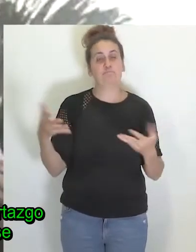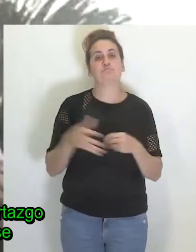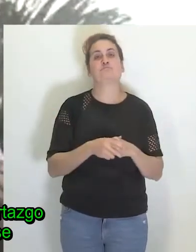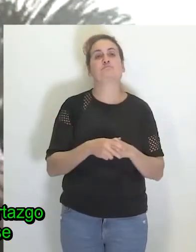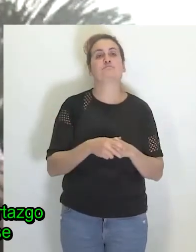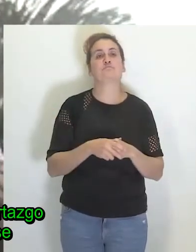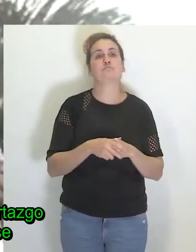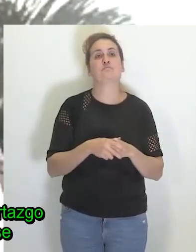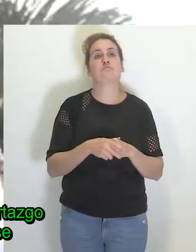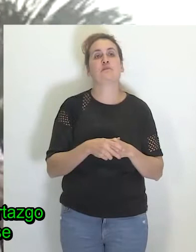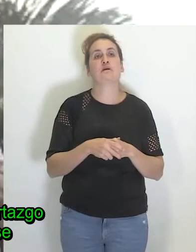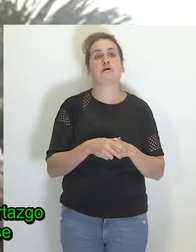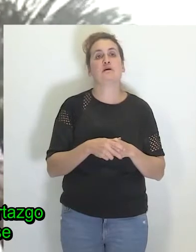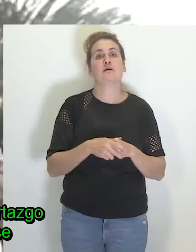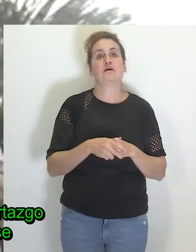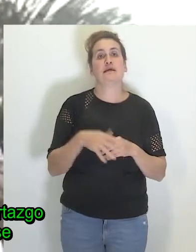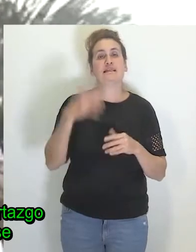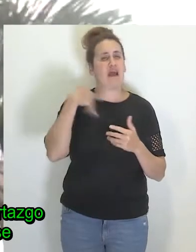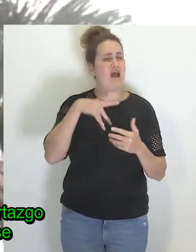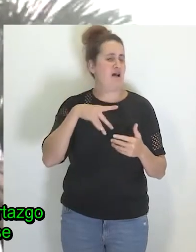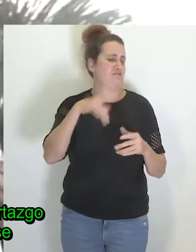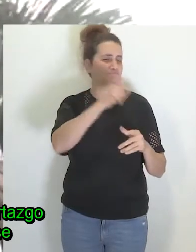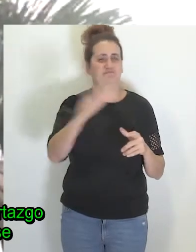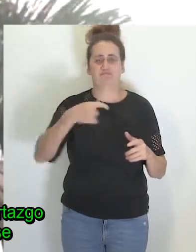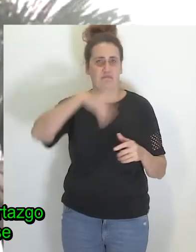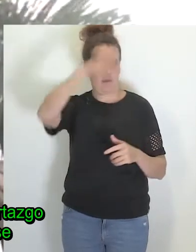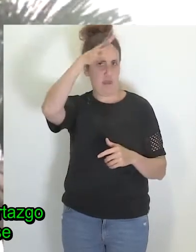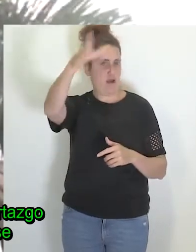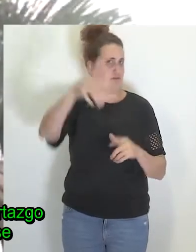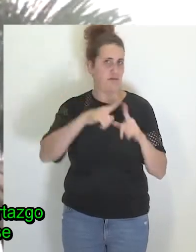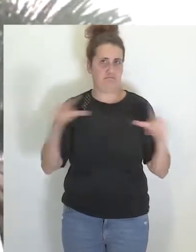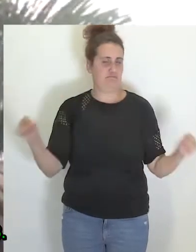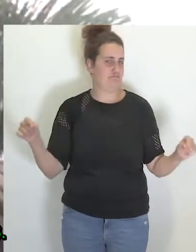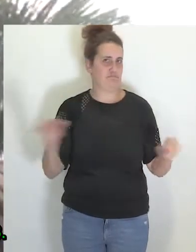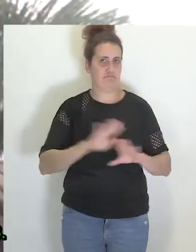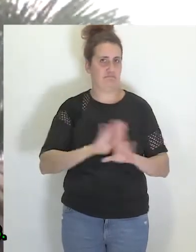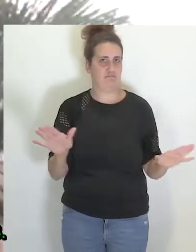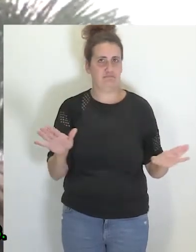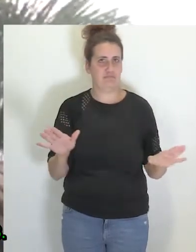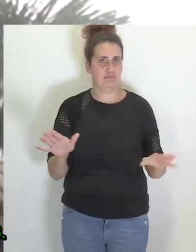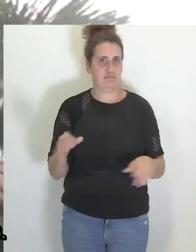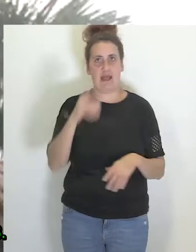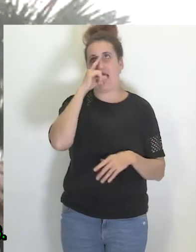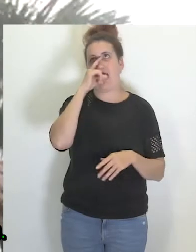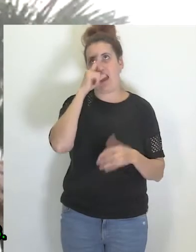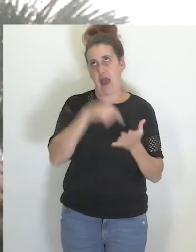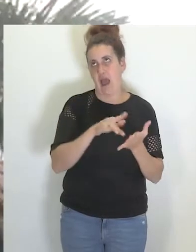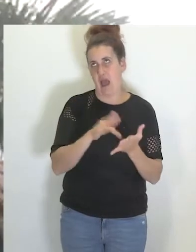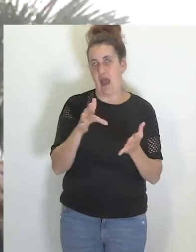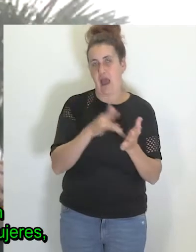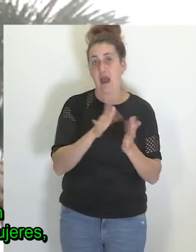Definitivamente había ya un hartazgo de la población nicaragüense cuando surge abril de